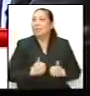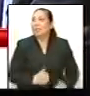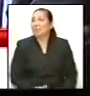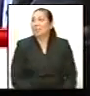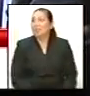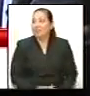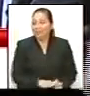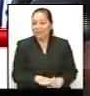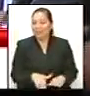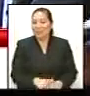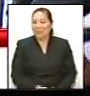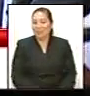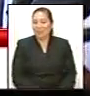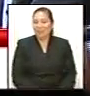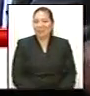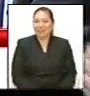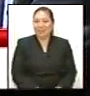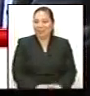cultura de paz.